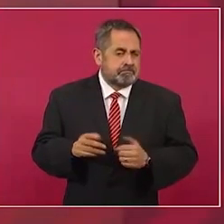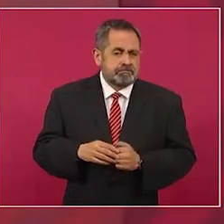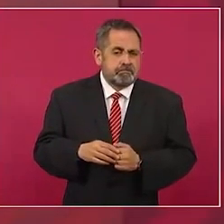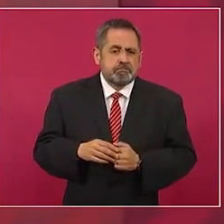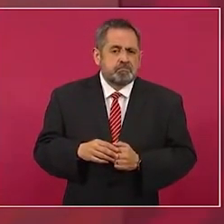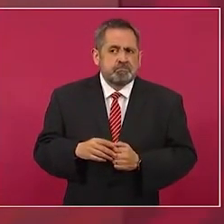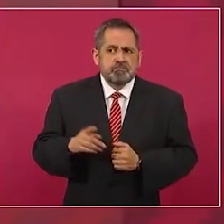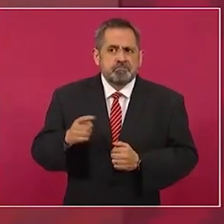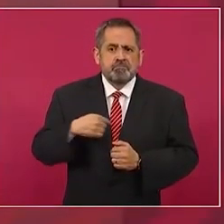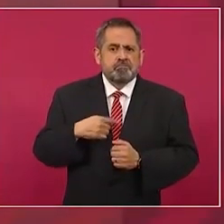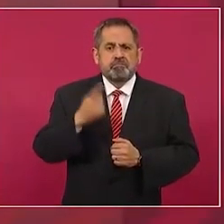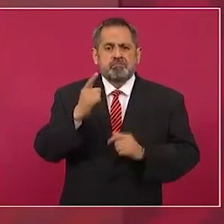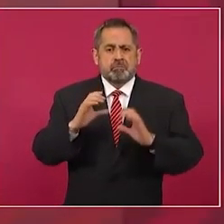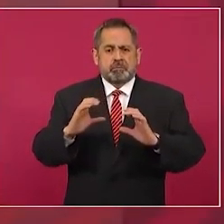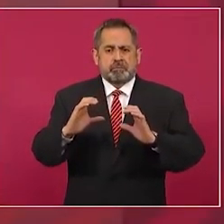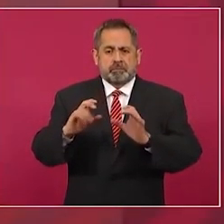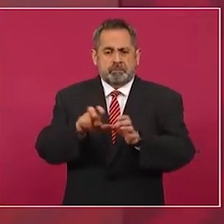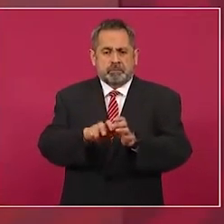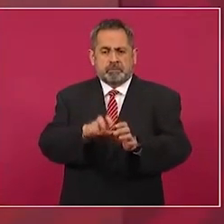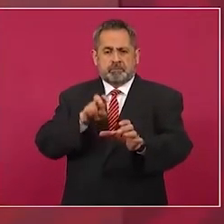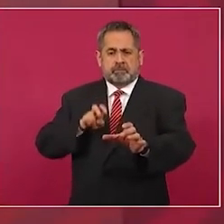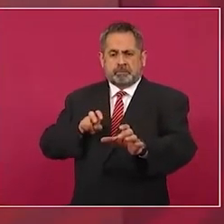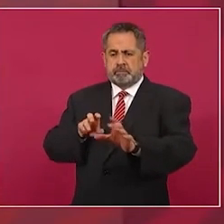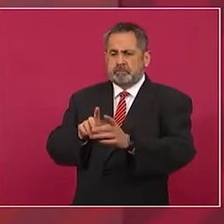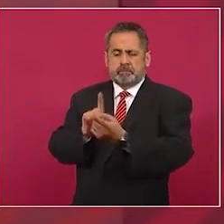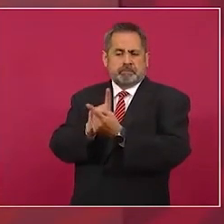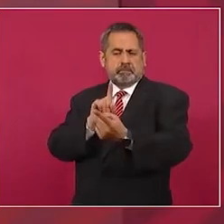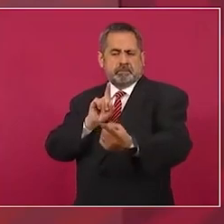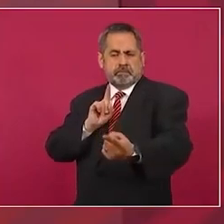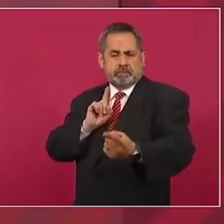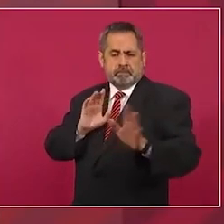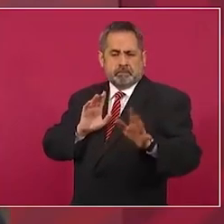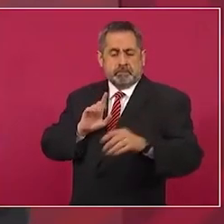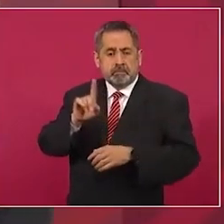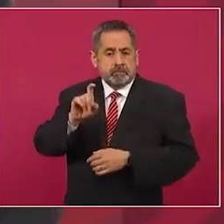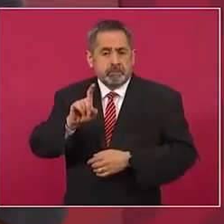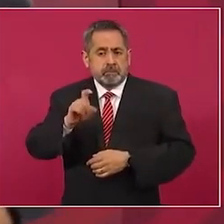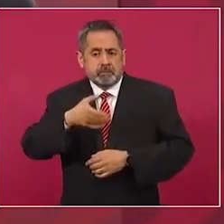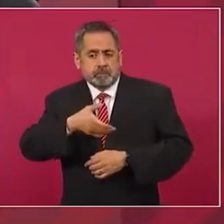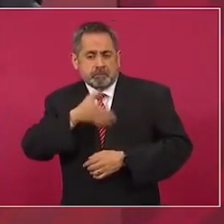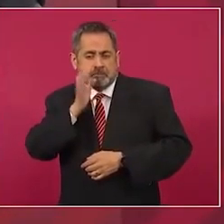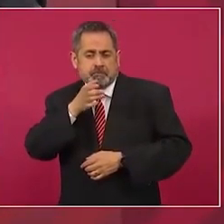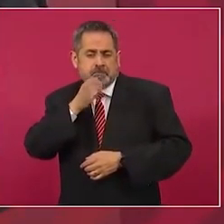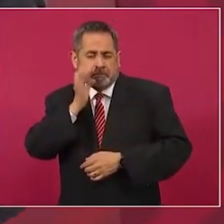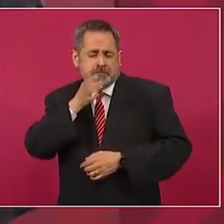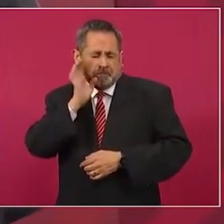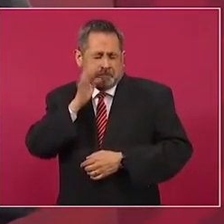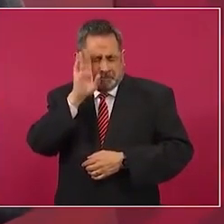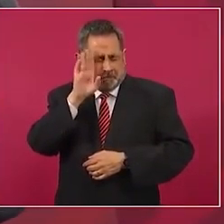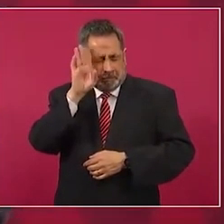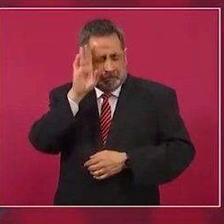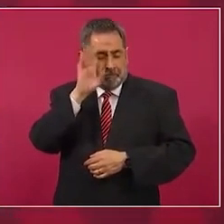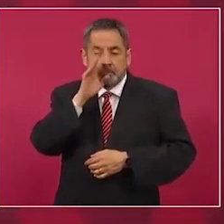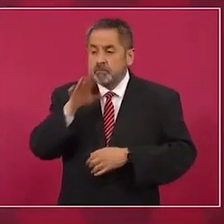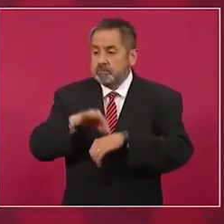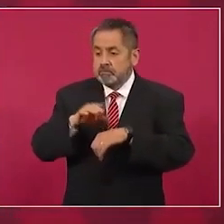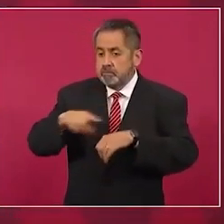cuidarme, aislarme, tomar mucha agua, eso lo recomiendan los médicos,